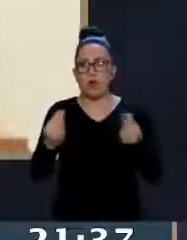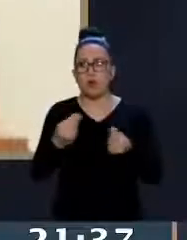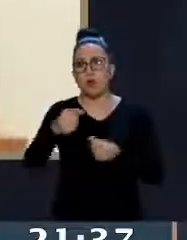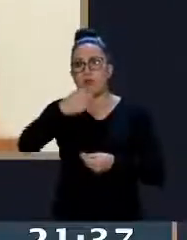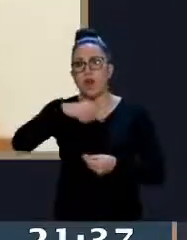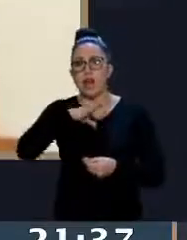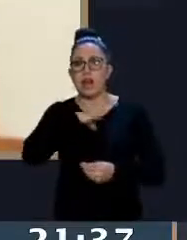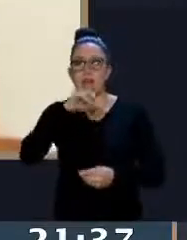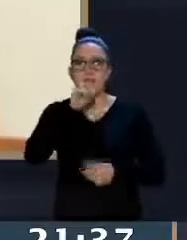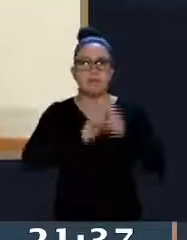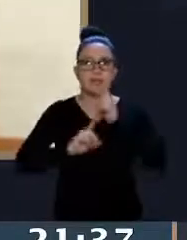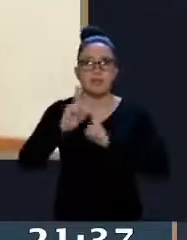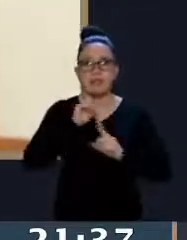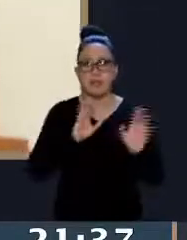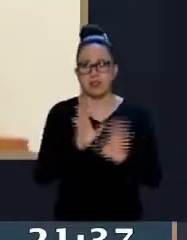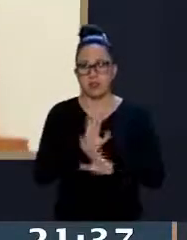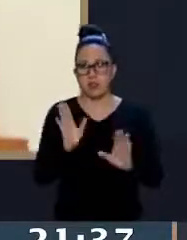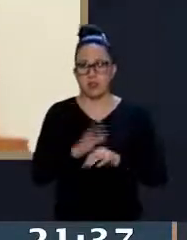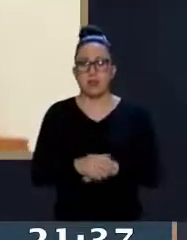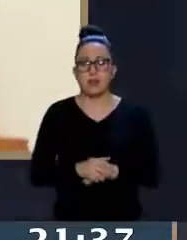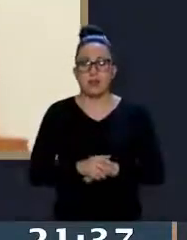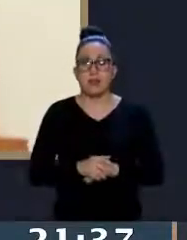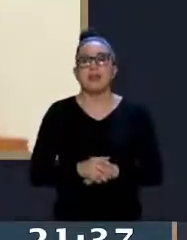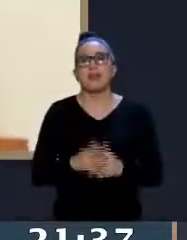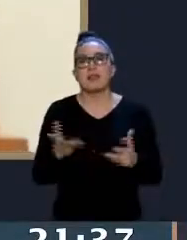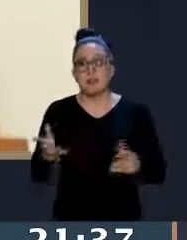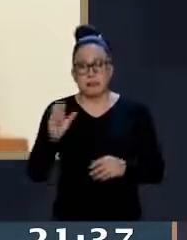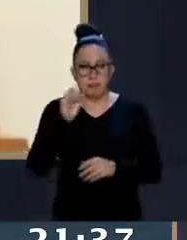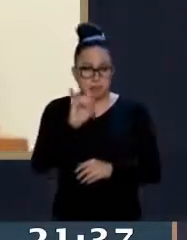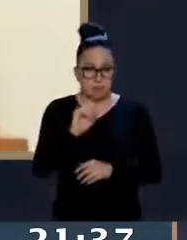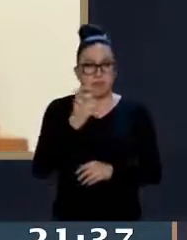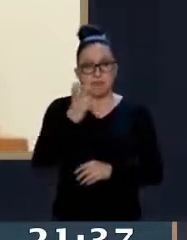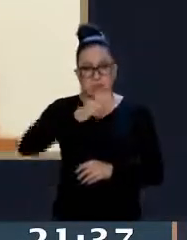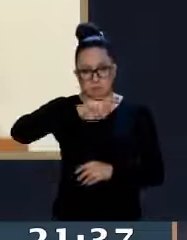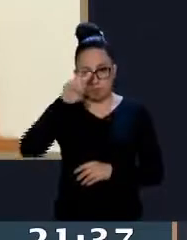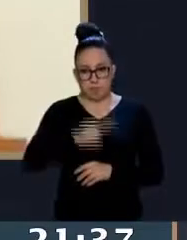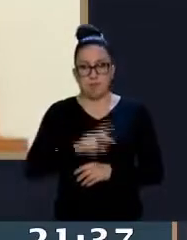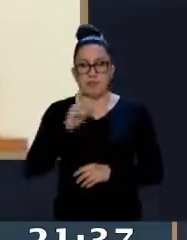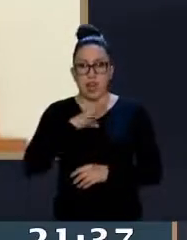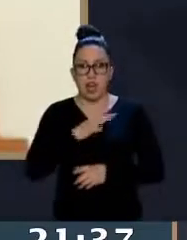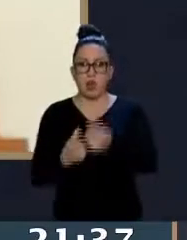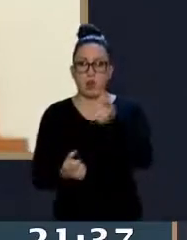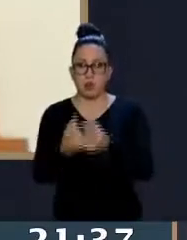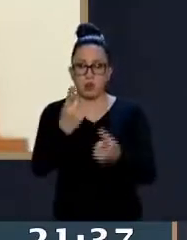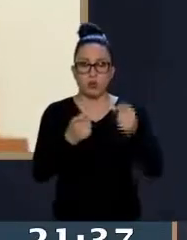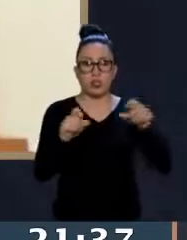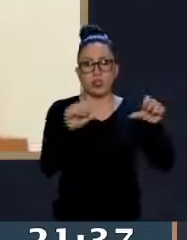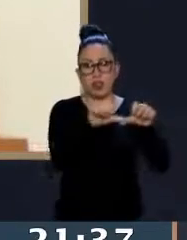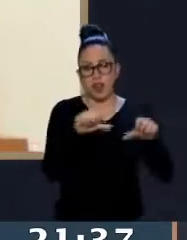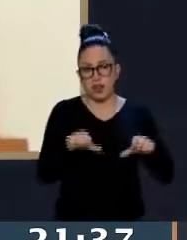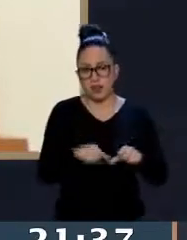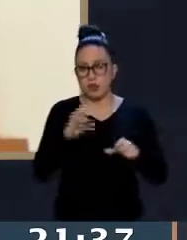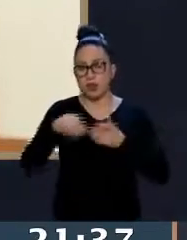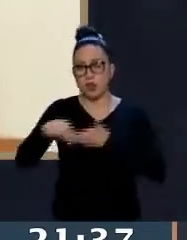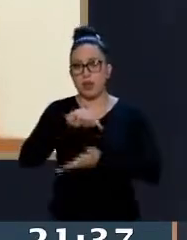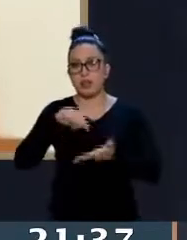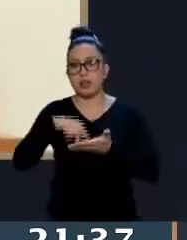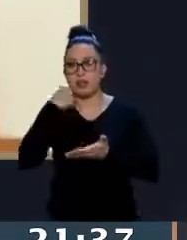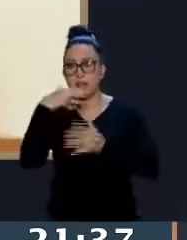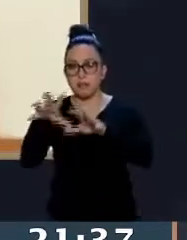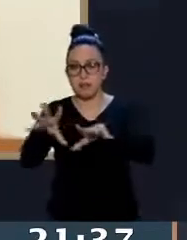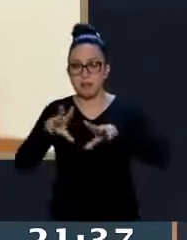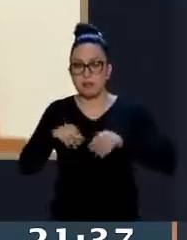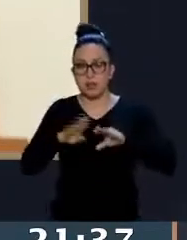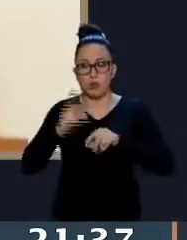es cierto hay una intención de democratizar los diferentes espacios del sistema de ciencia y tecnología y también pues de